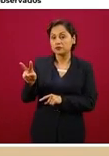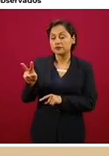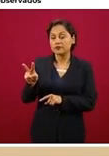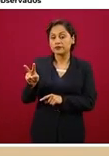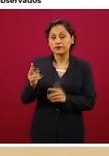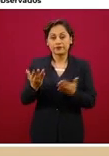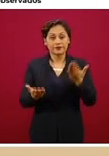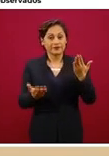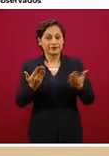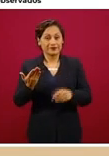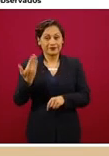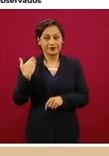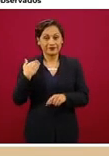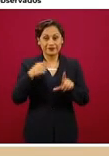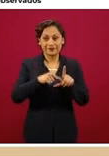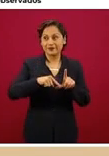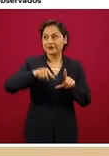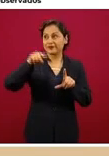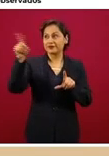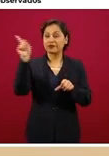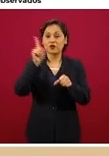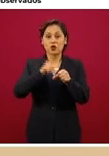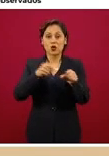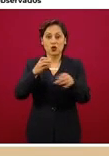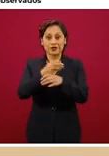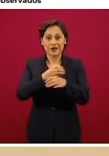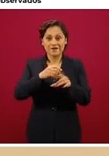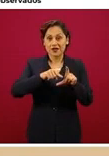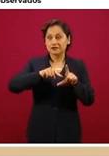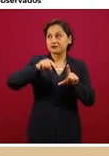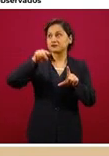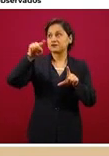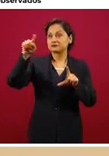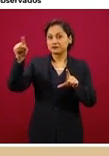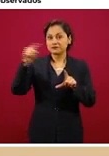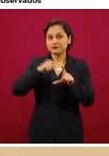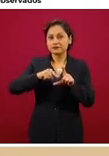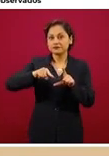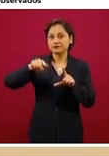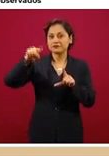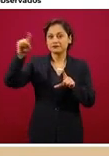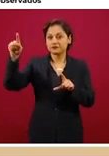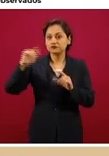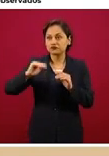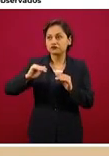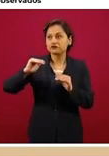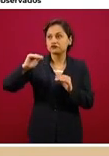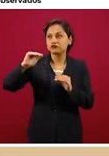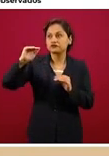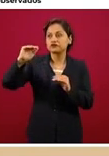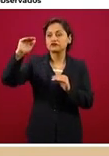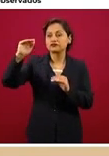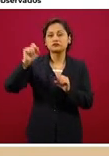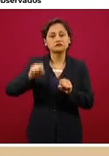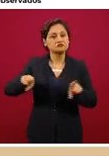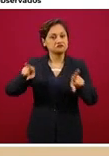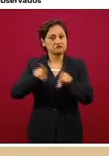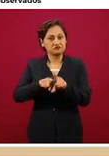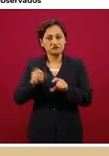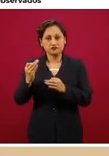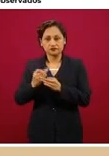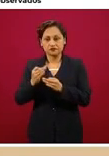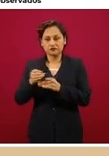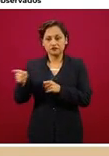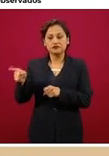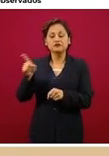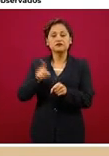de casos que presentamos hace un rato en color café, que va en ascenso en este momento, pero que en algún momento llegará al punto